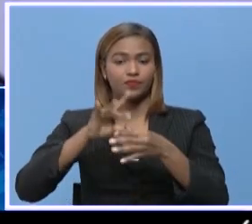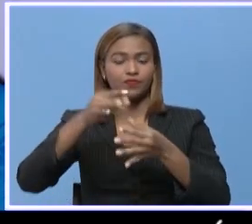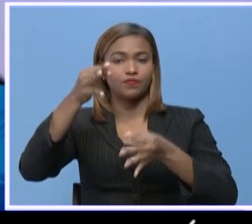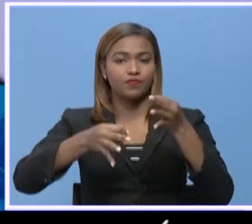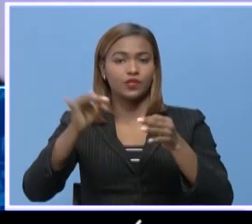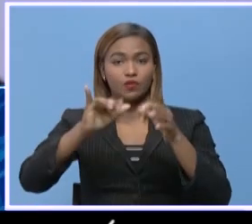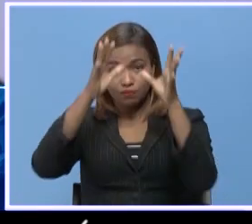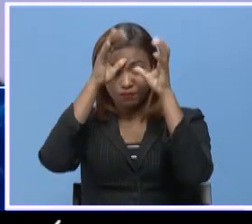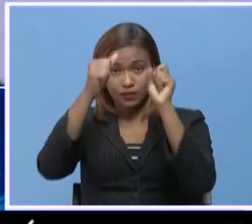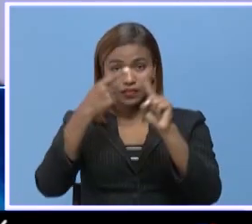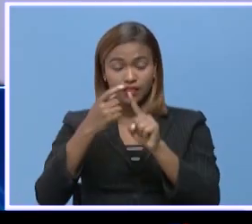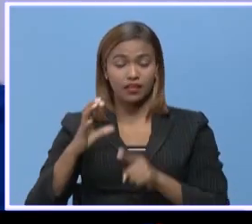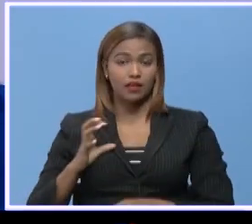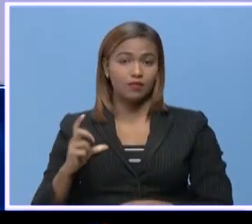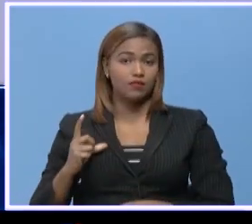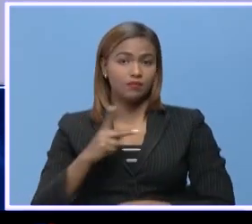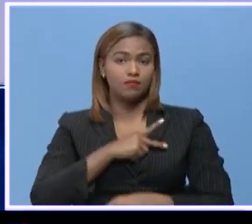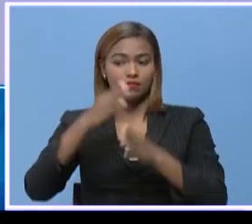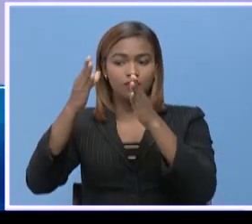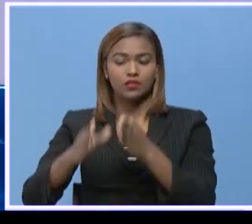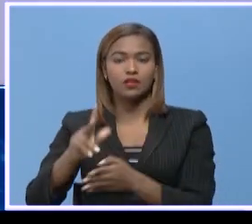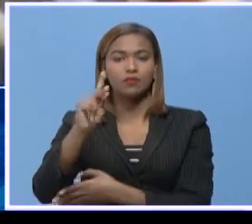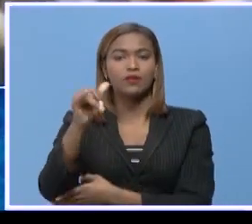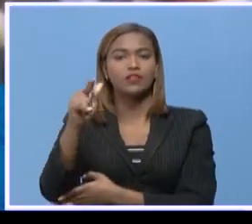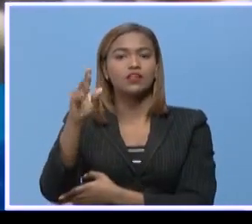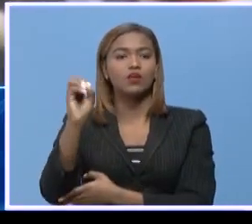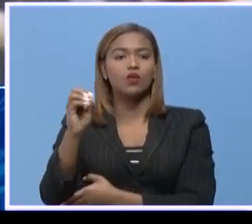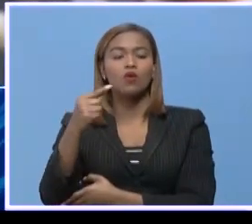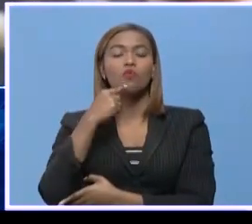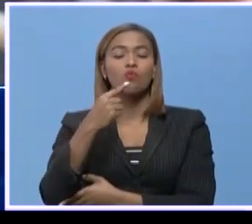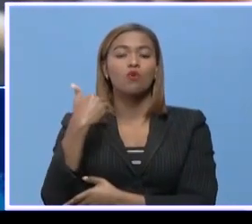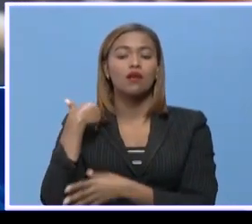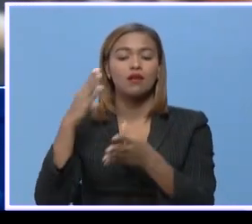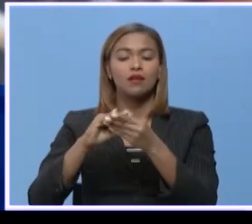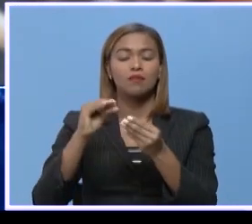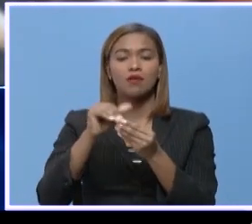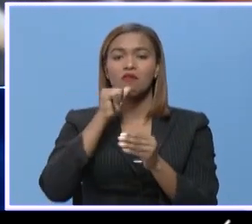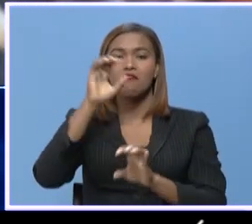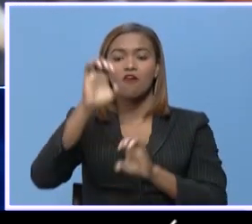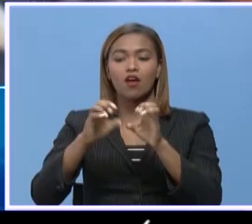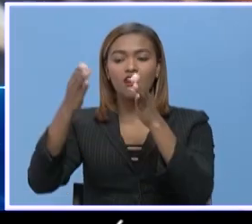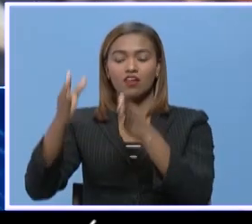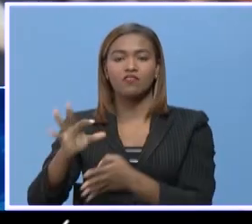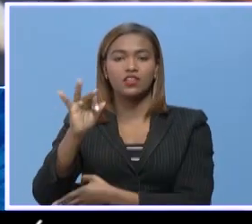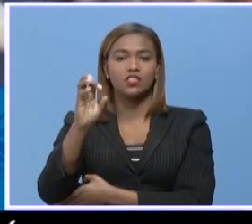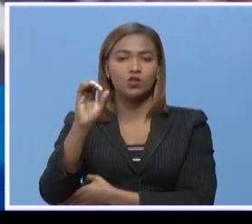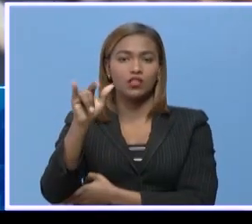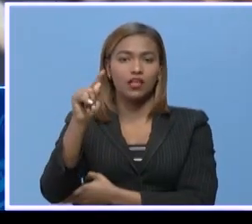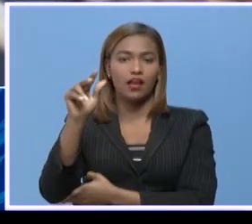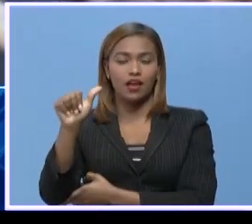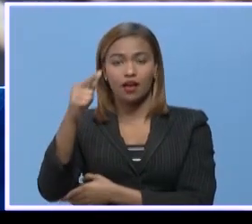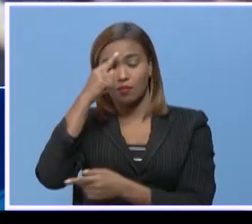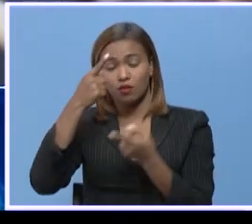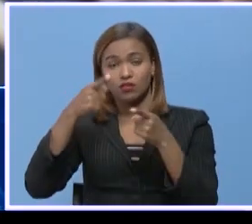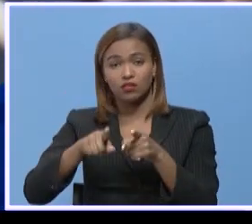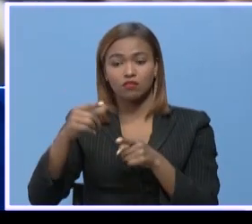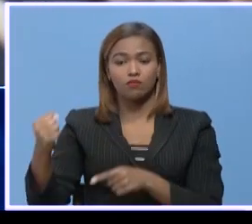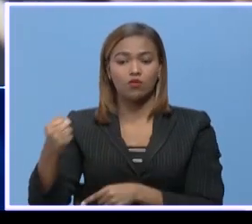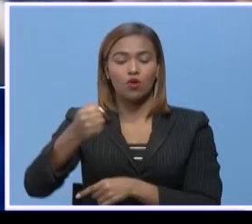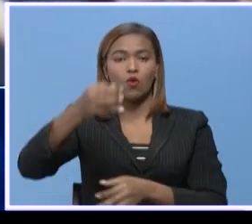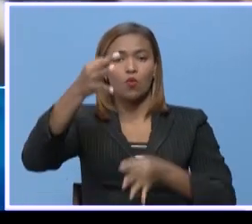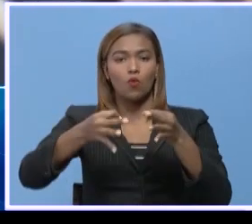Magistratura y presidente de la Cámara de Diputados, Alfredo Pacheco, se inhibió de evaluar al juez Francisco Ortega debido a que fue juez